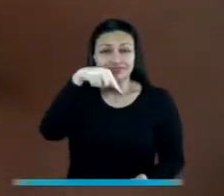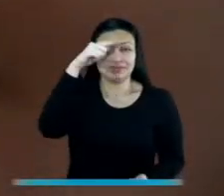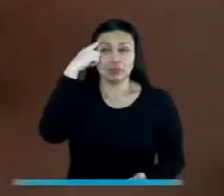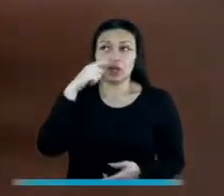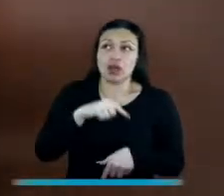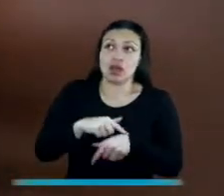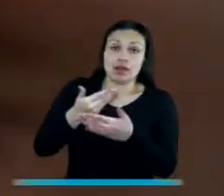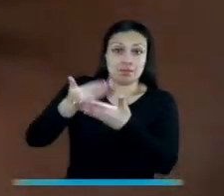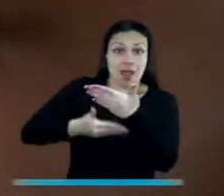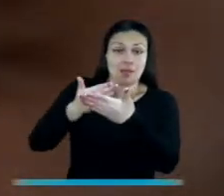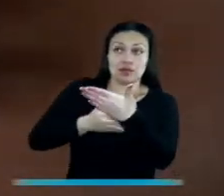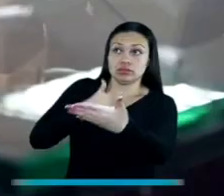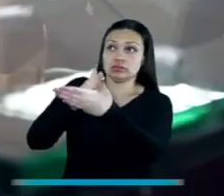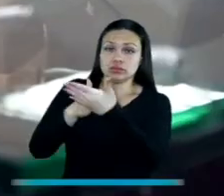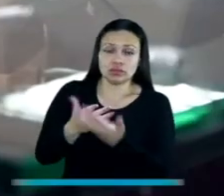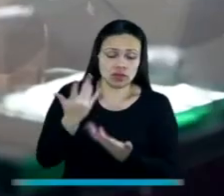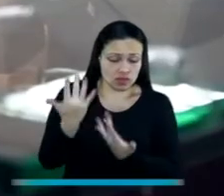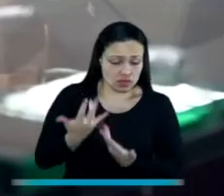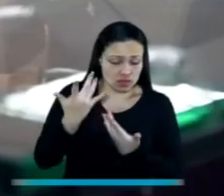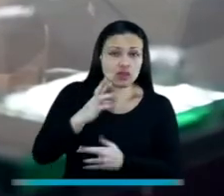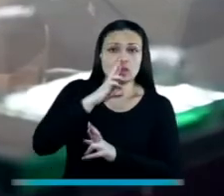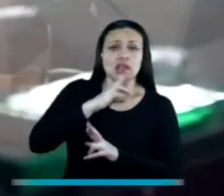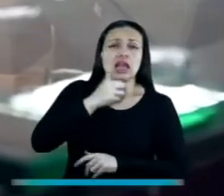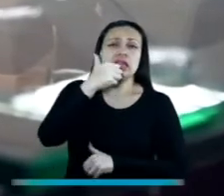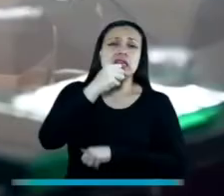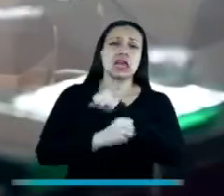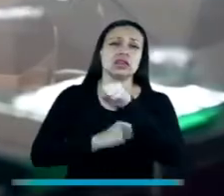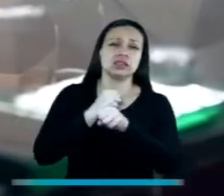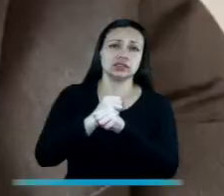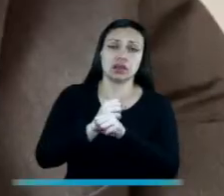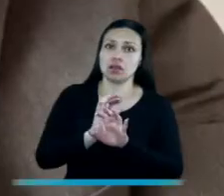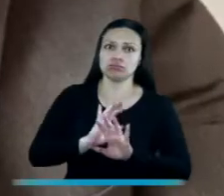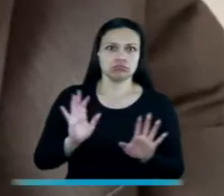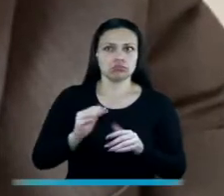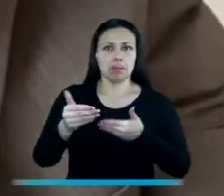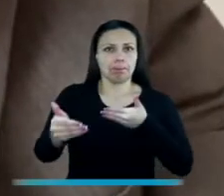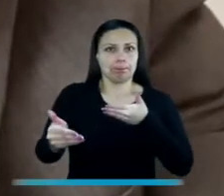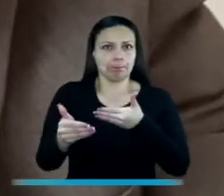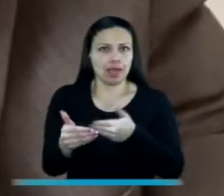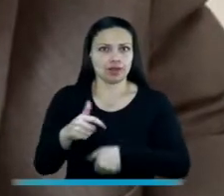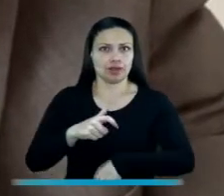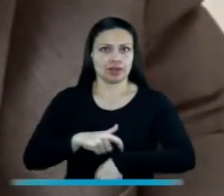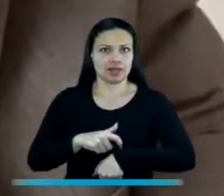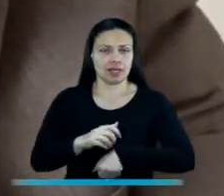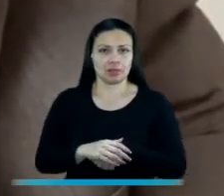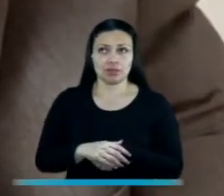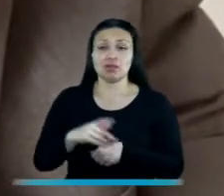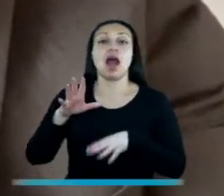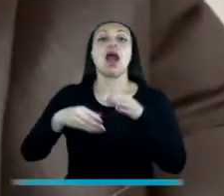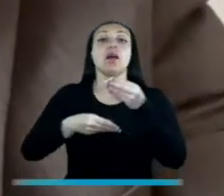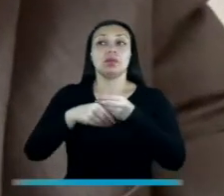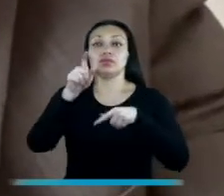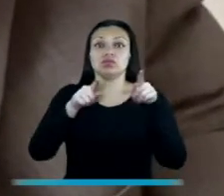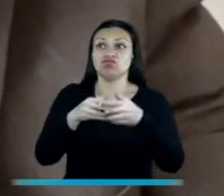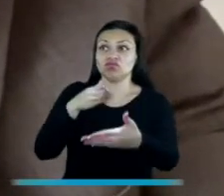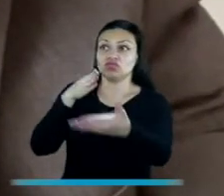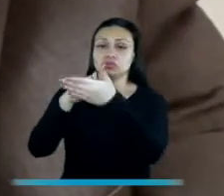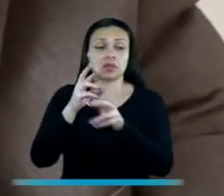dinero a esperar 10 años en una larga controversia en donde no se tiene certeza